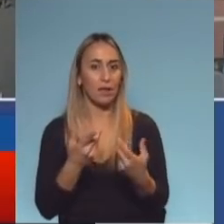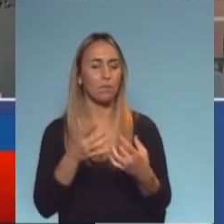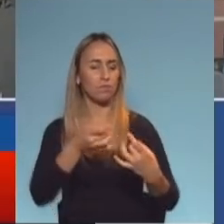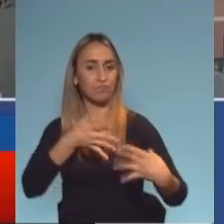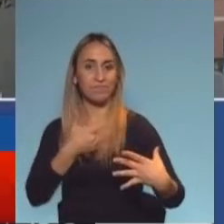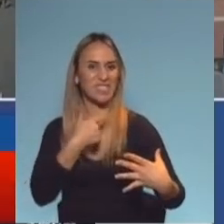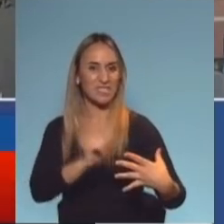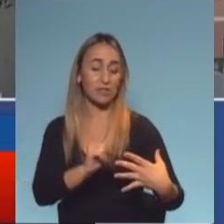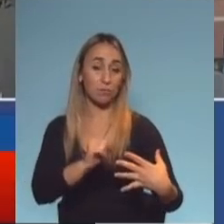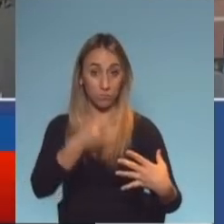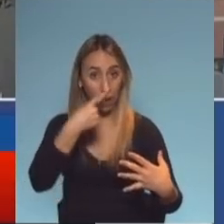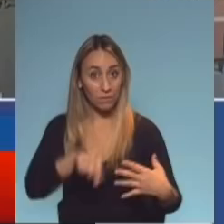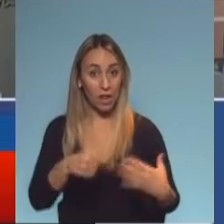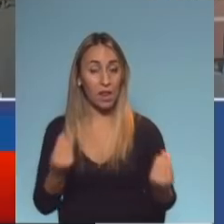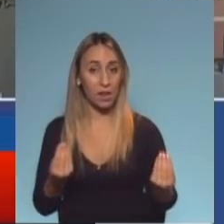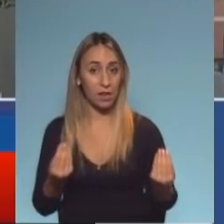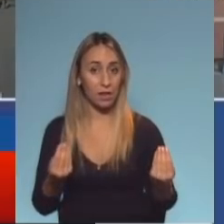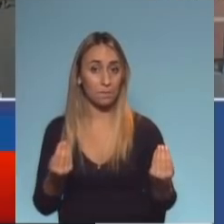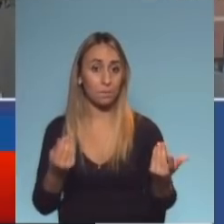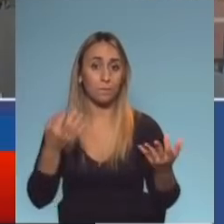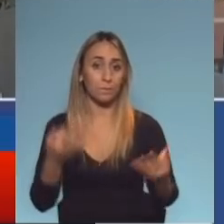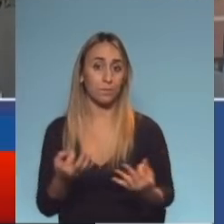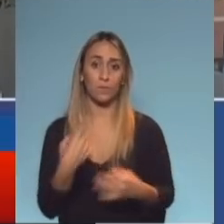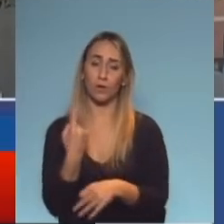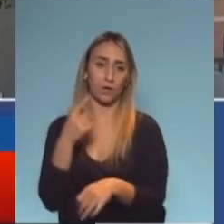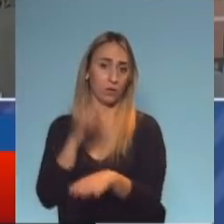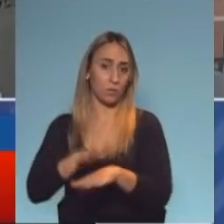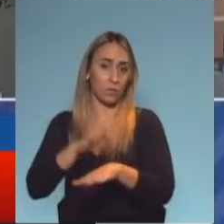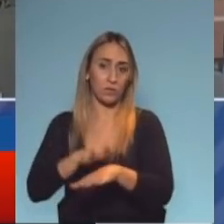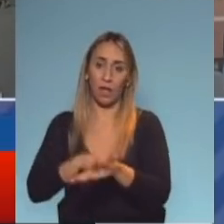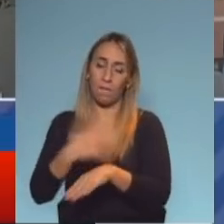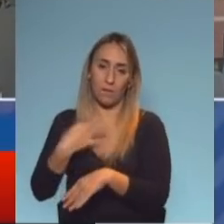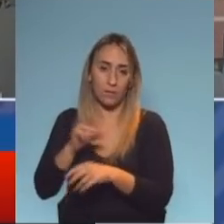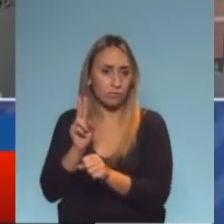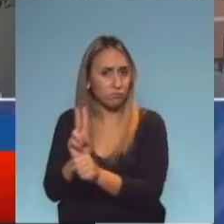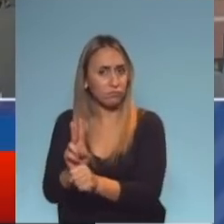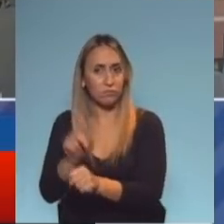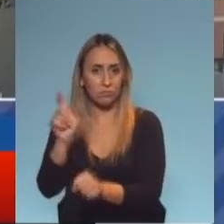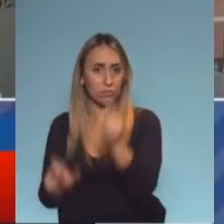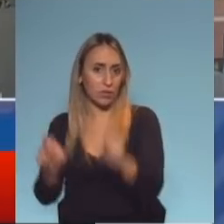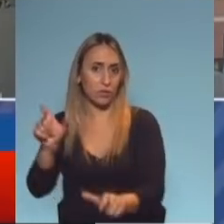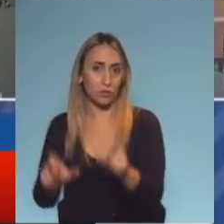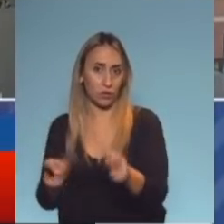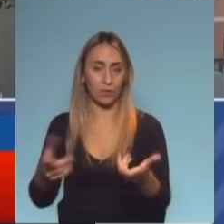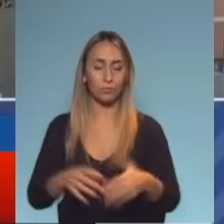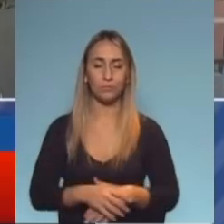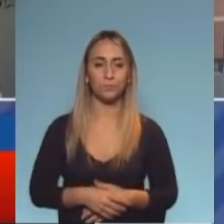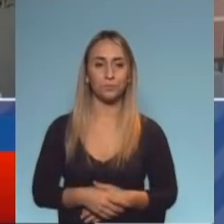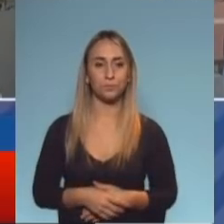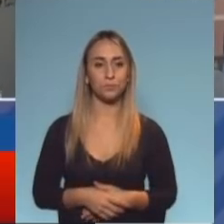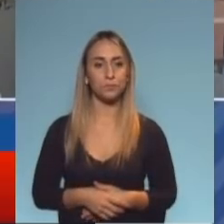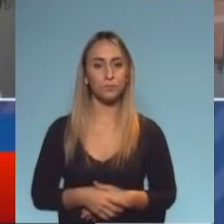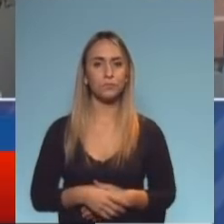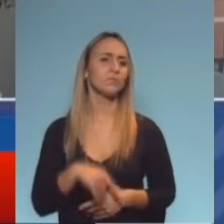al cabo tenemos la responsabilidad de proteger a nuestros ciudadanos y es de lo que estamos haciendo. Embajadora, usted